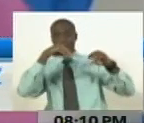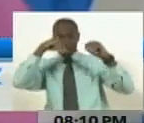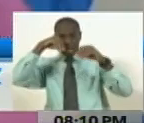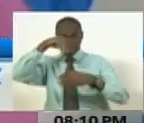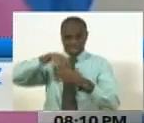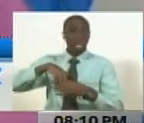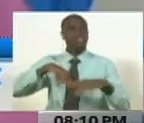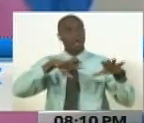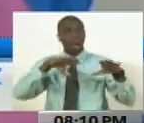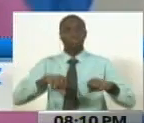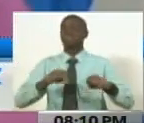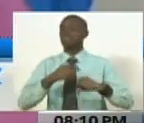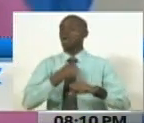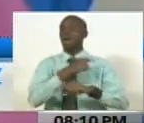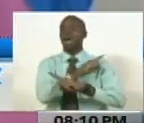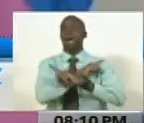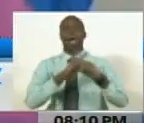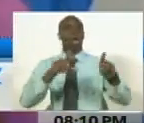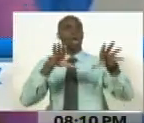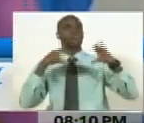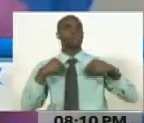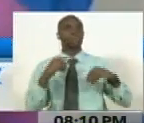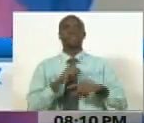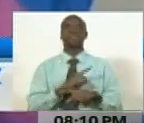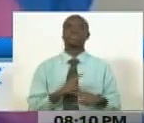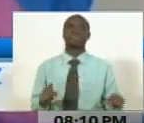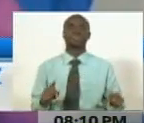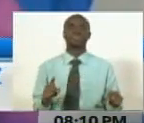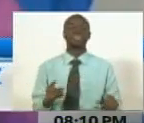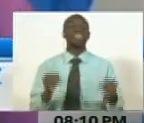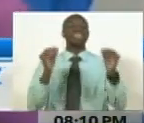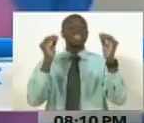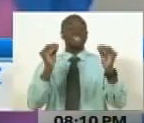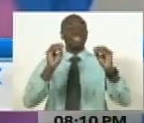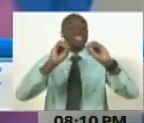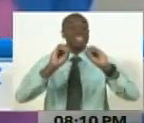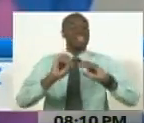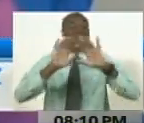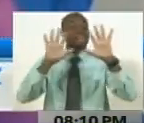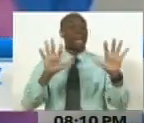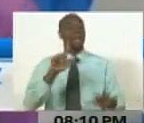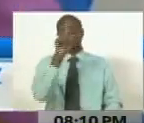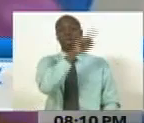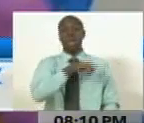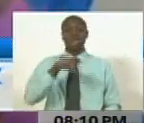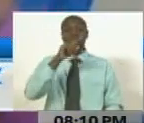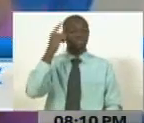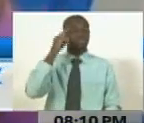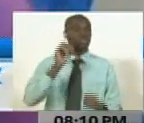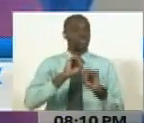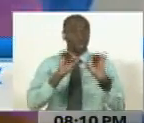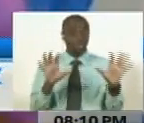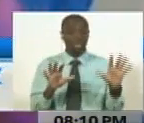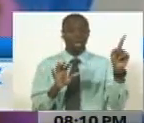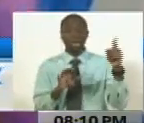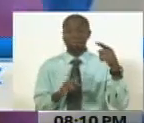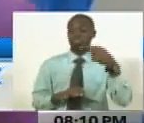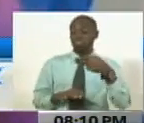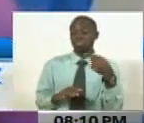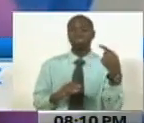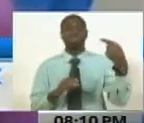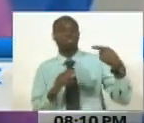No aceptamos ningún. Para que les quede claro a ellos que mienten sobre lo